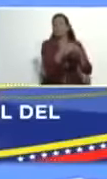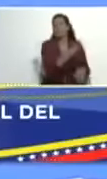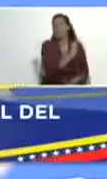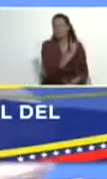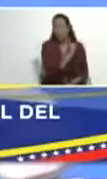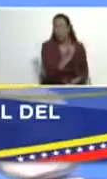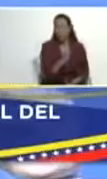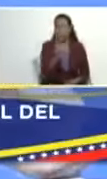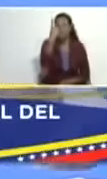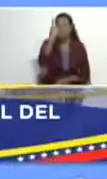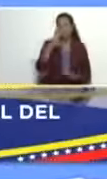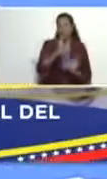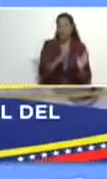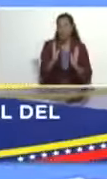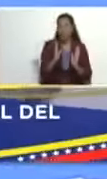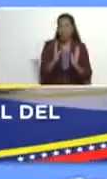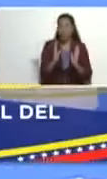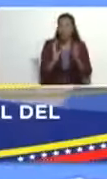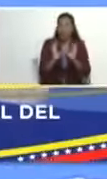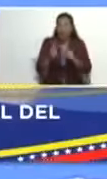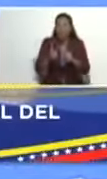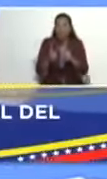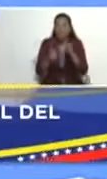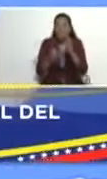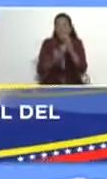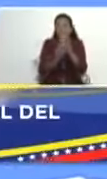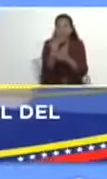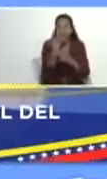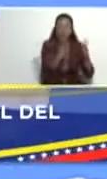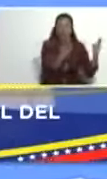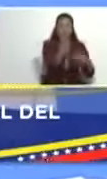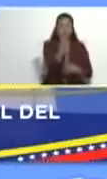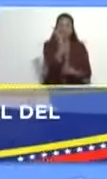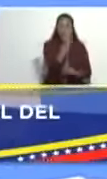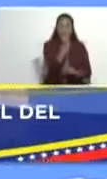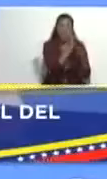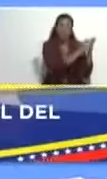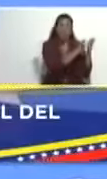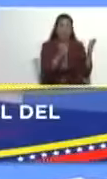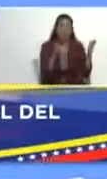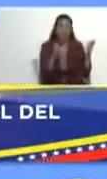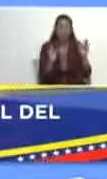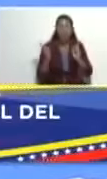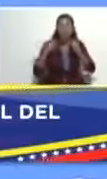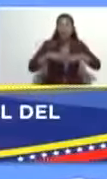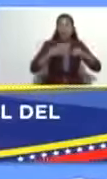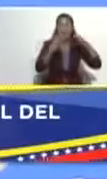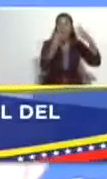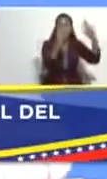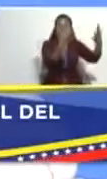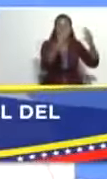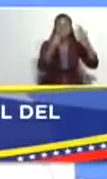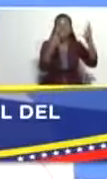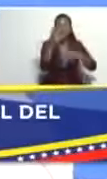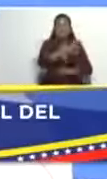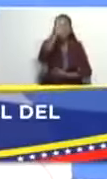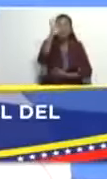En este primer semestre, que apenas lleva 4 meses, hemos aumentado el